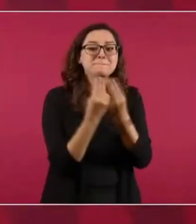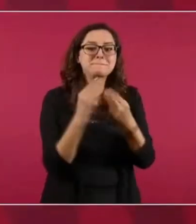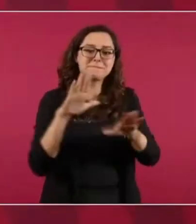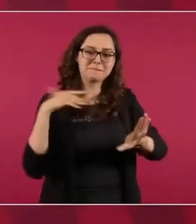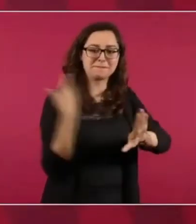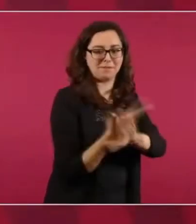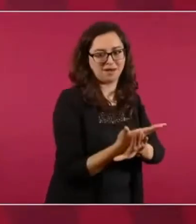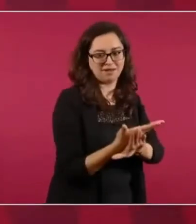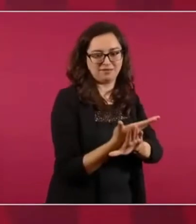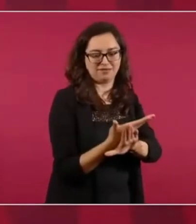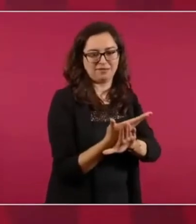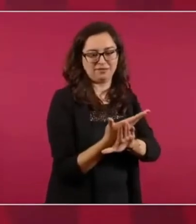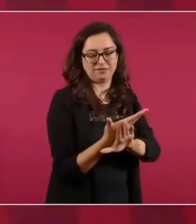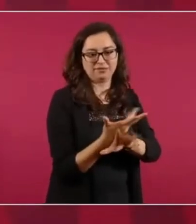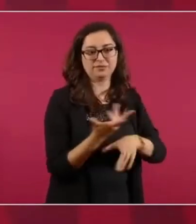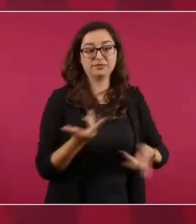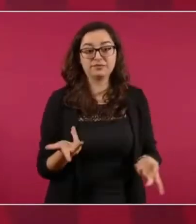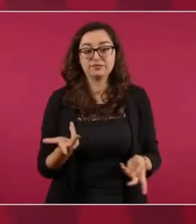Rafael,